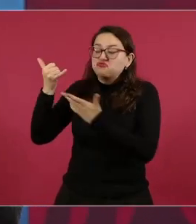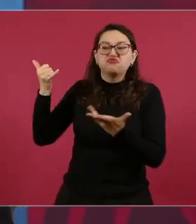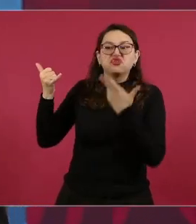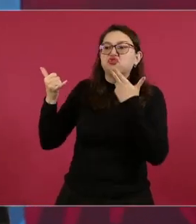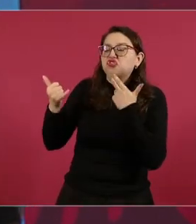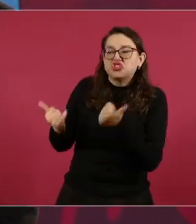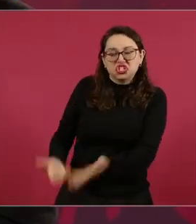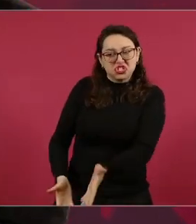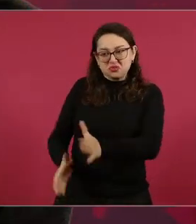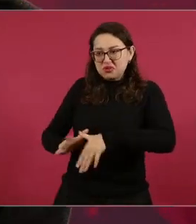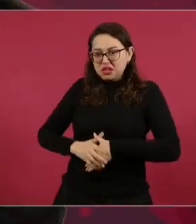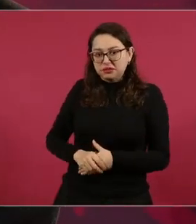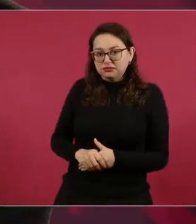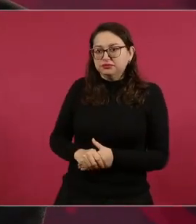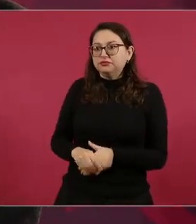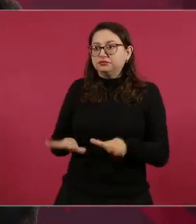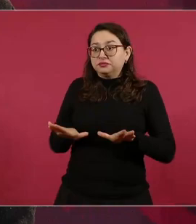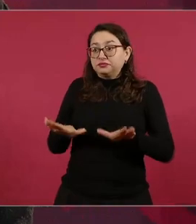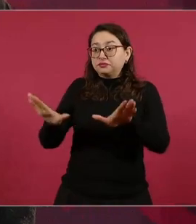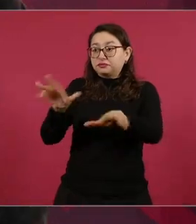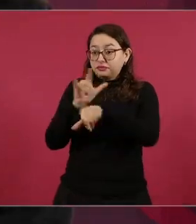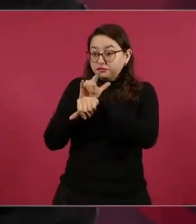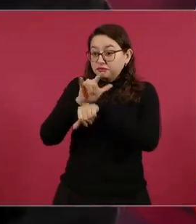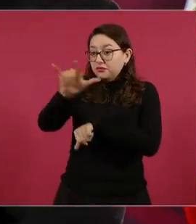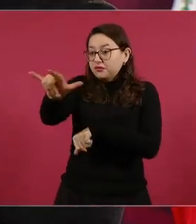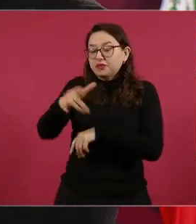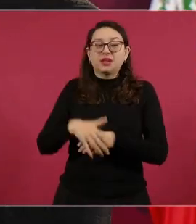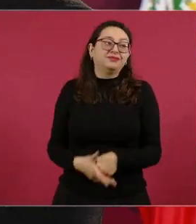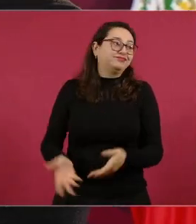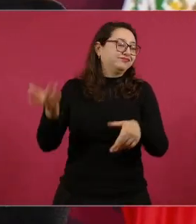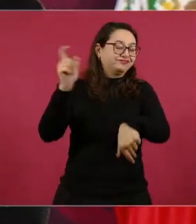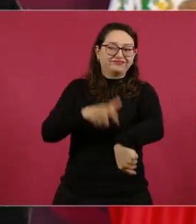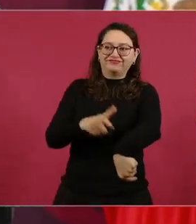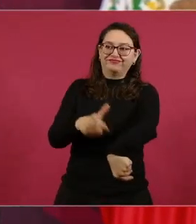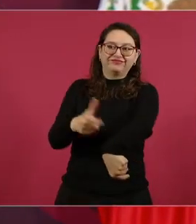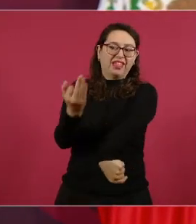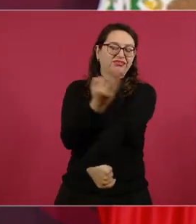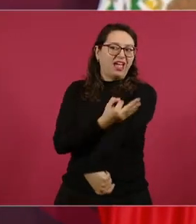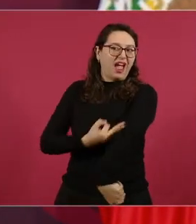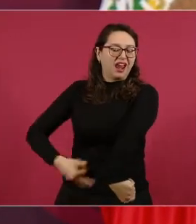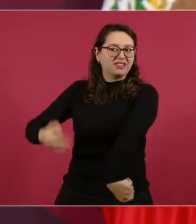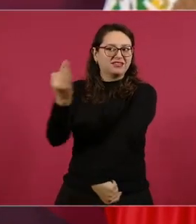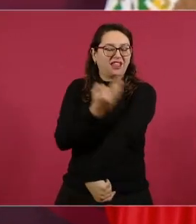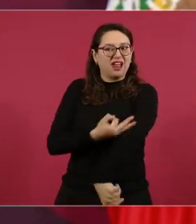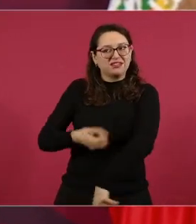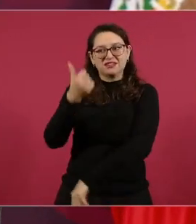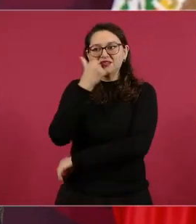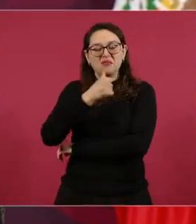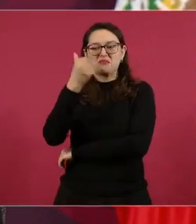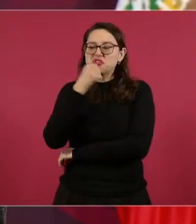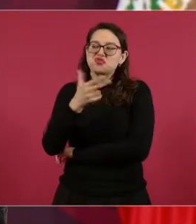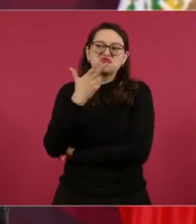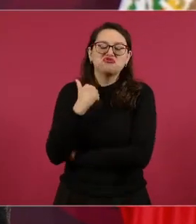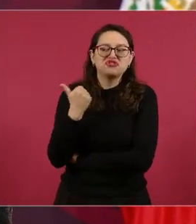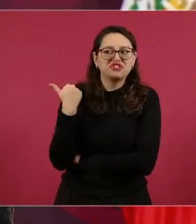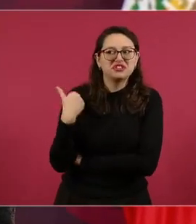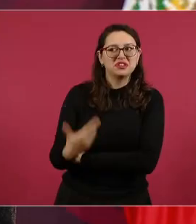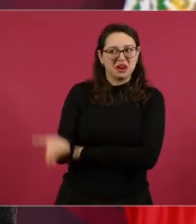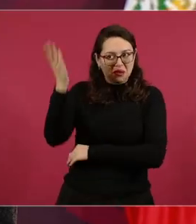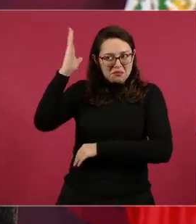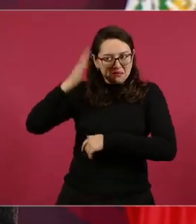no se podía viajar en avión porque nunca salían a tiempo